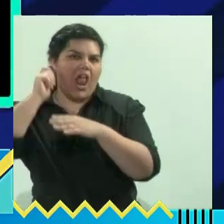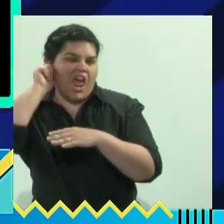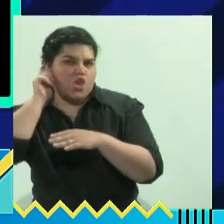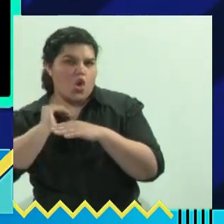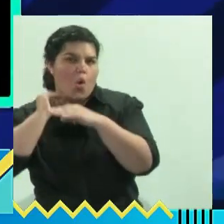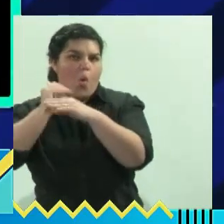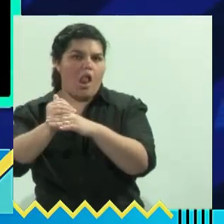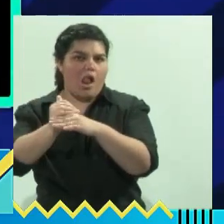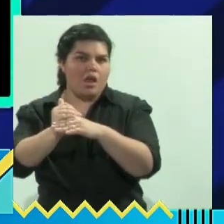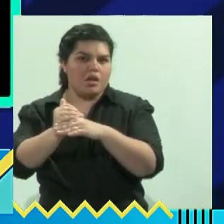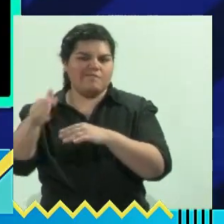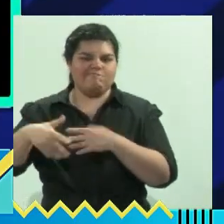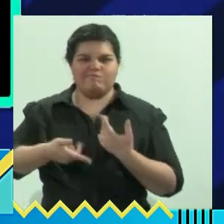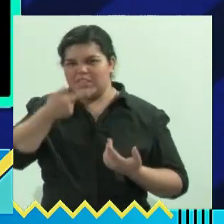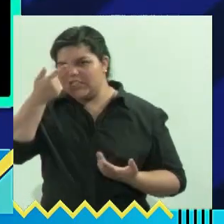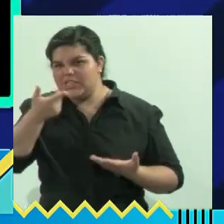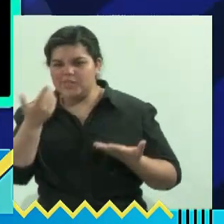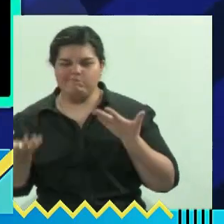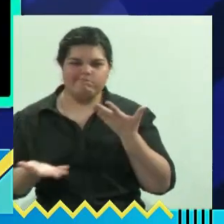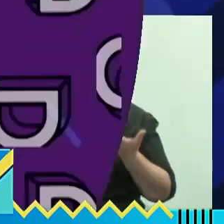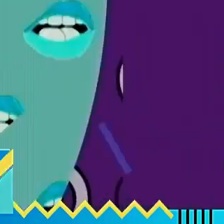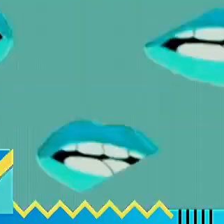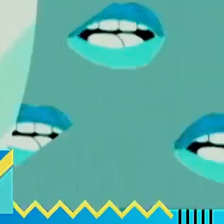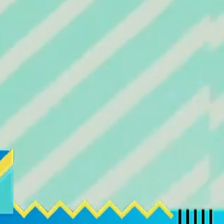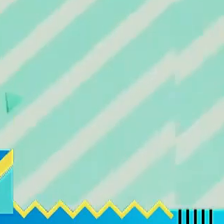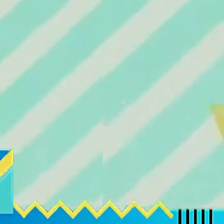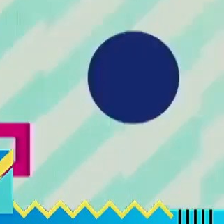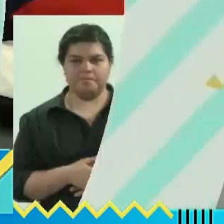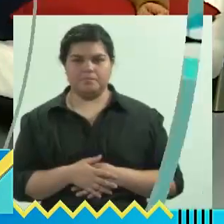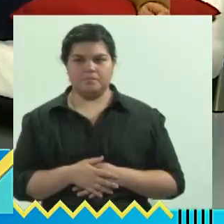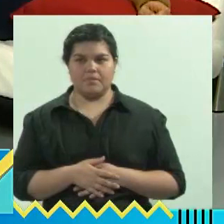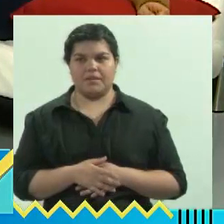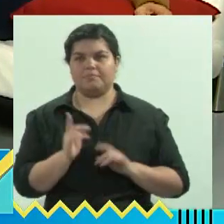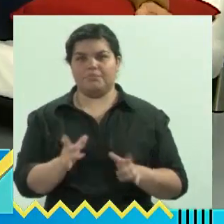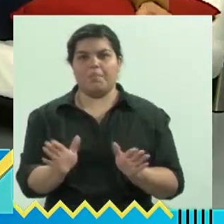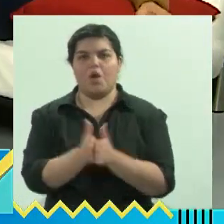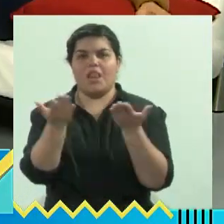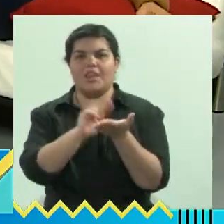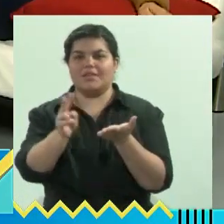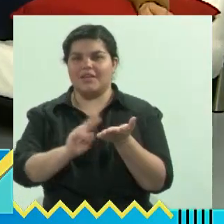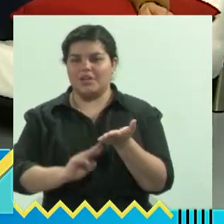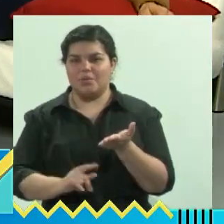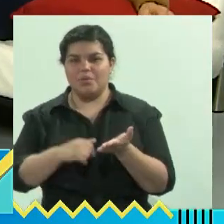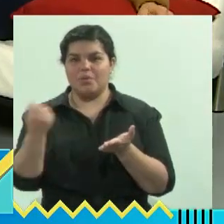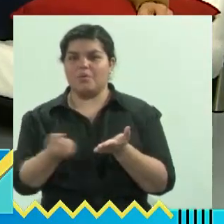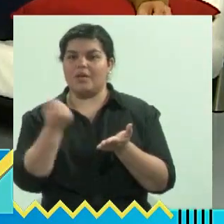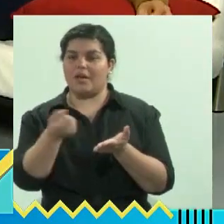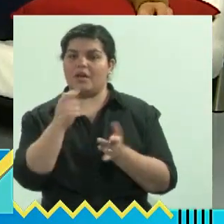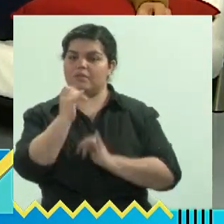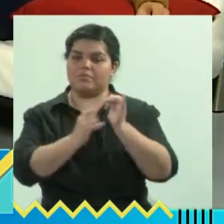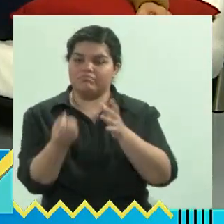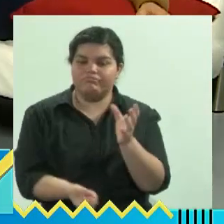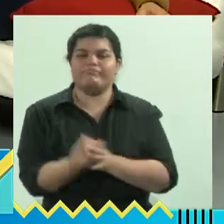poco menos inocente para algunas cosas. Bien. Bueno, lo decíamos, la literatura como factor también fundamental en esto de la creación